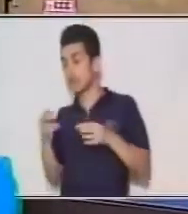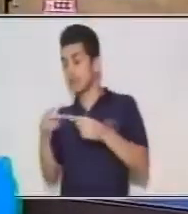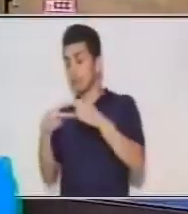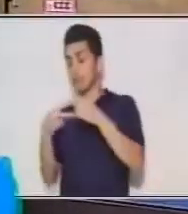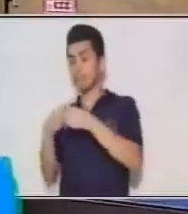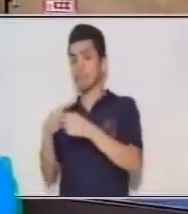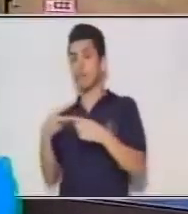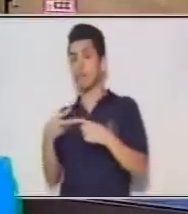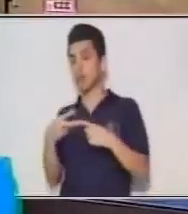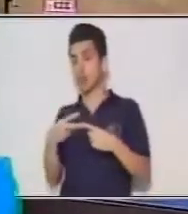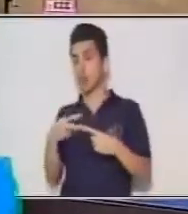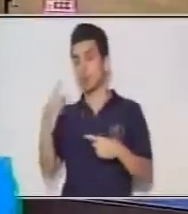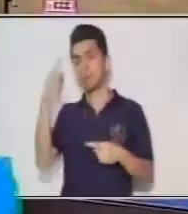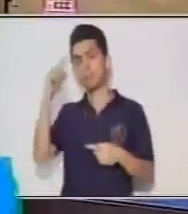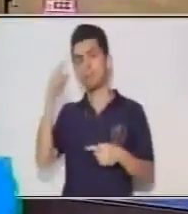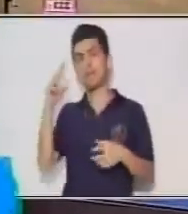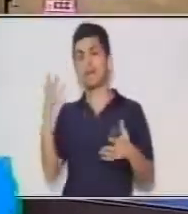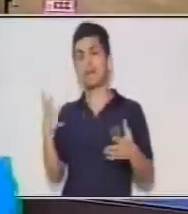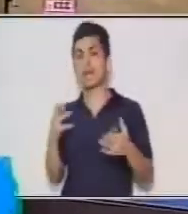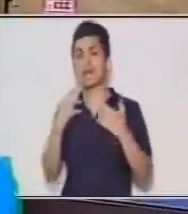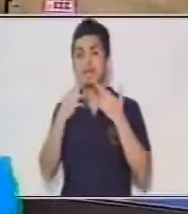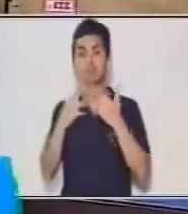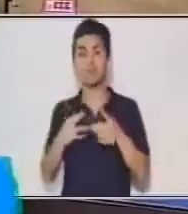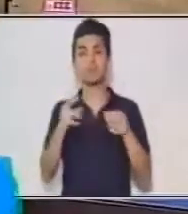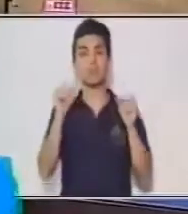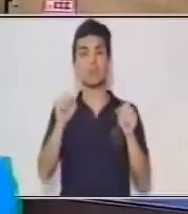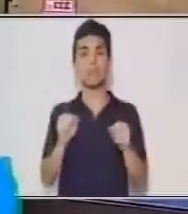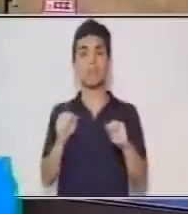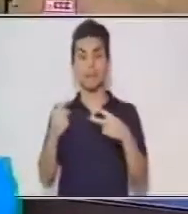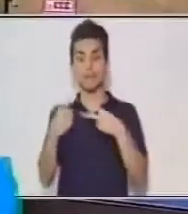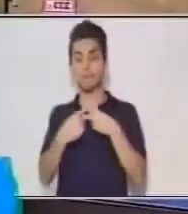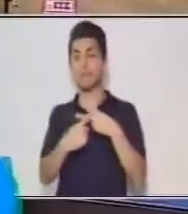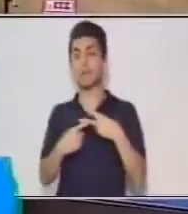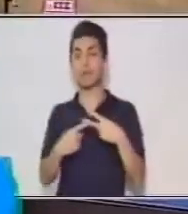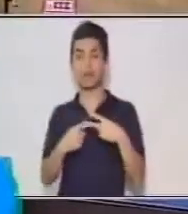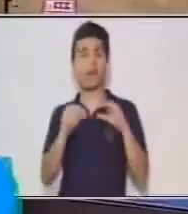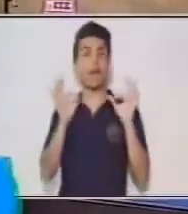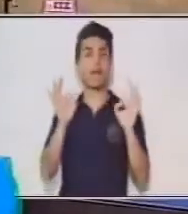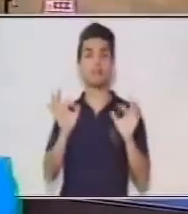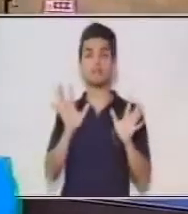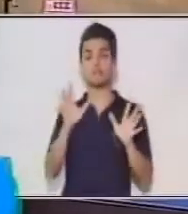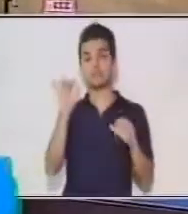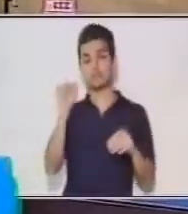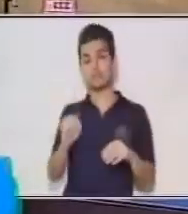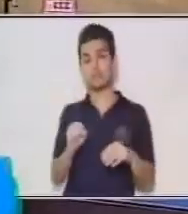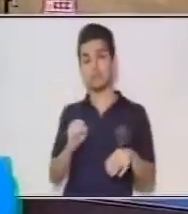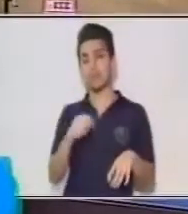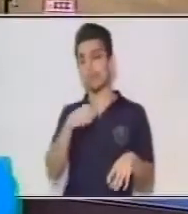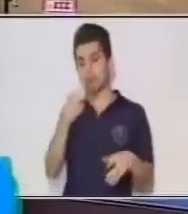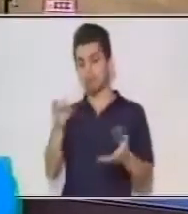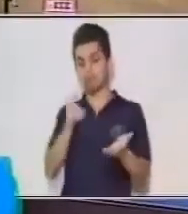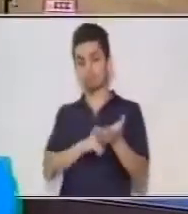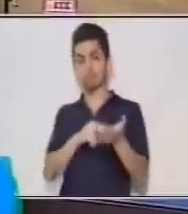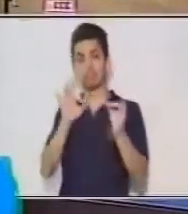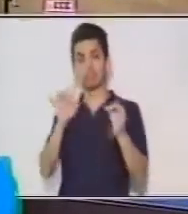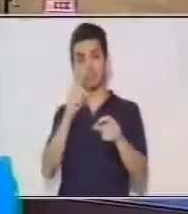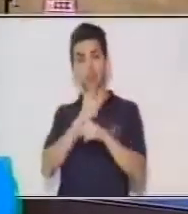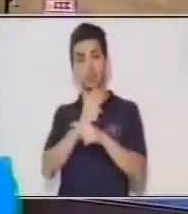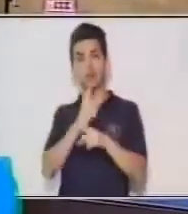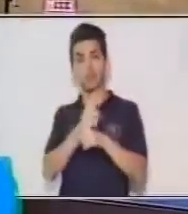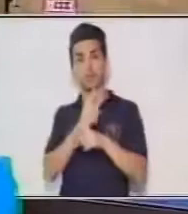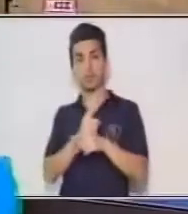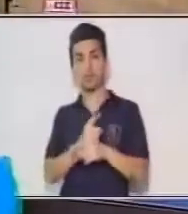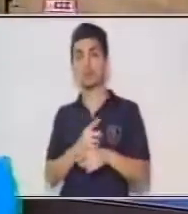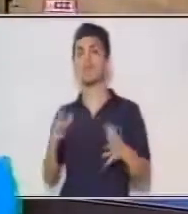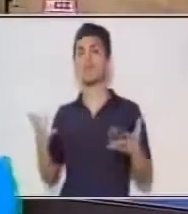su resultado sea menor, y de esa manera se va a poder aplicar correctamente.